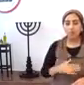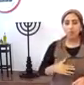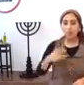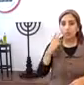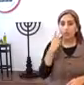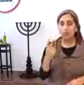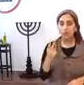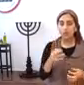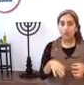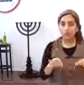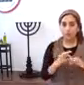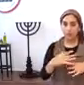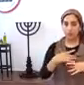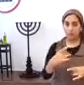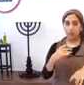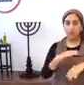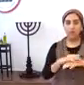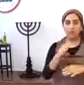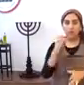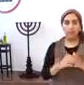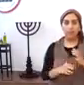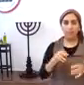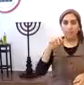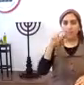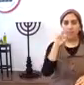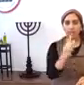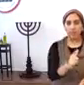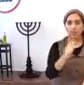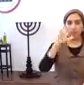y vamos a ver algo bien interesante en el 27